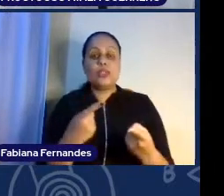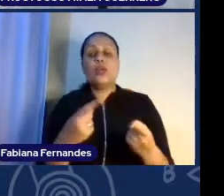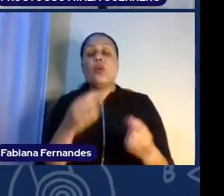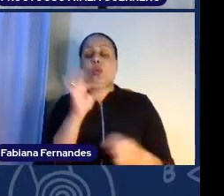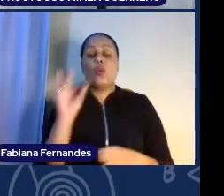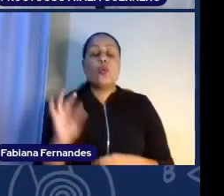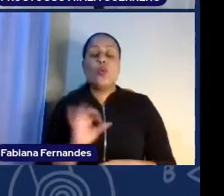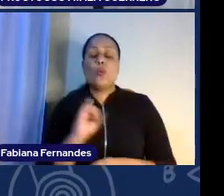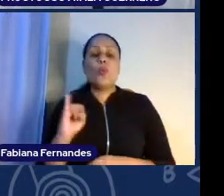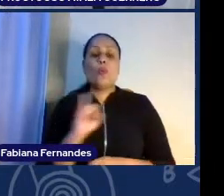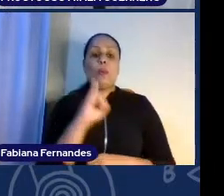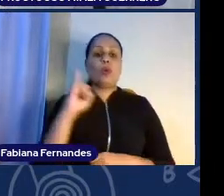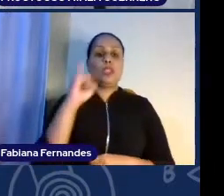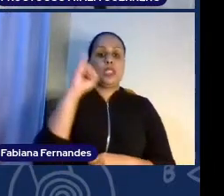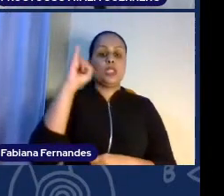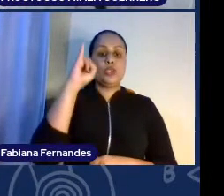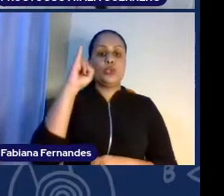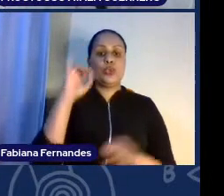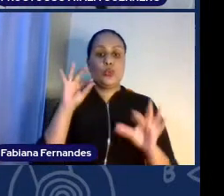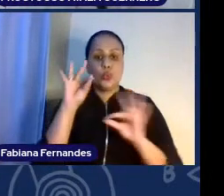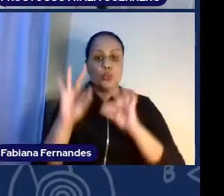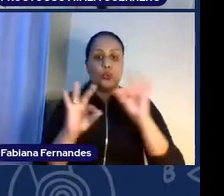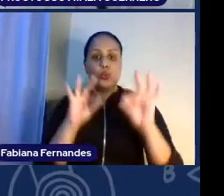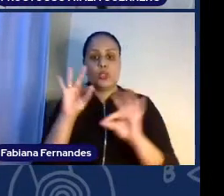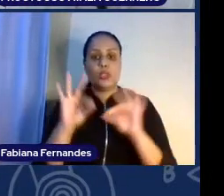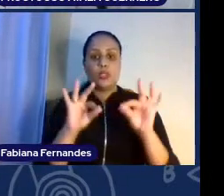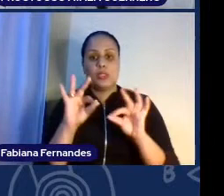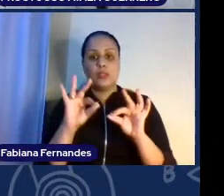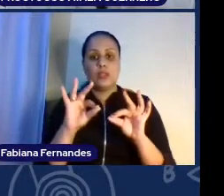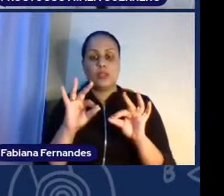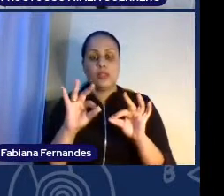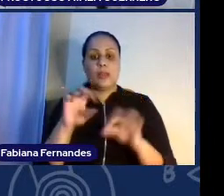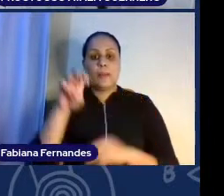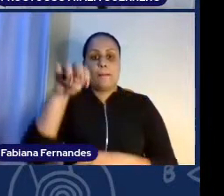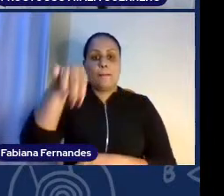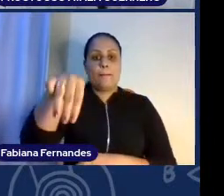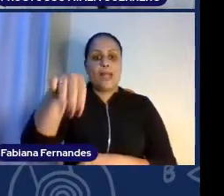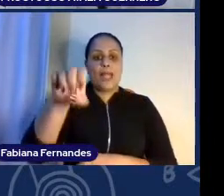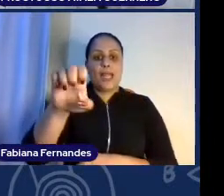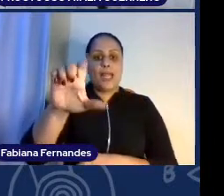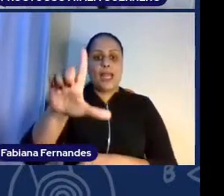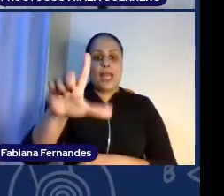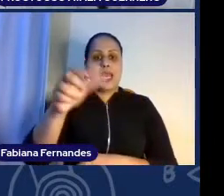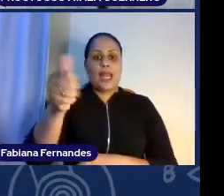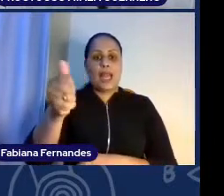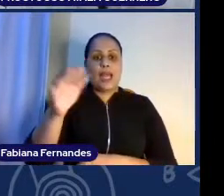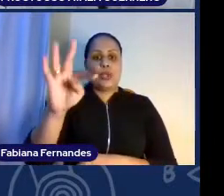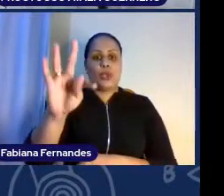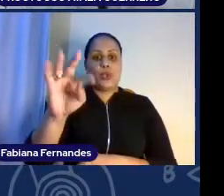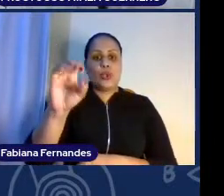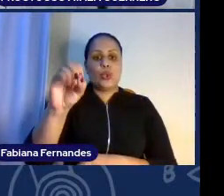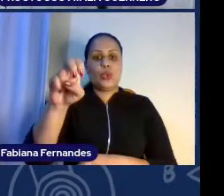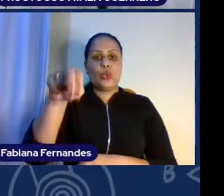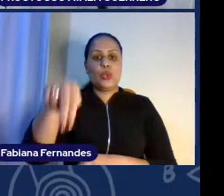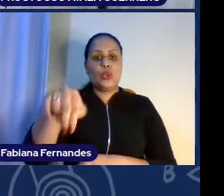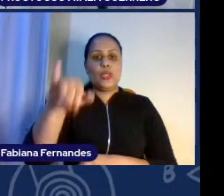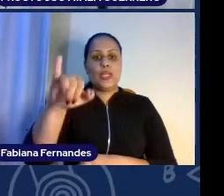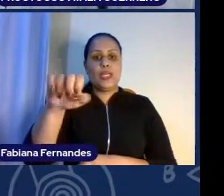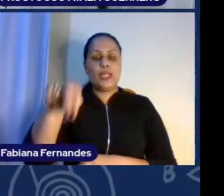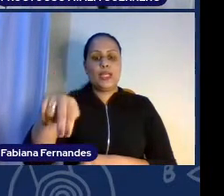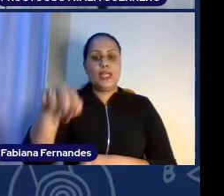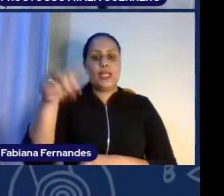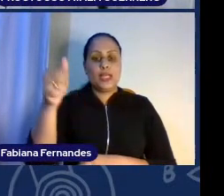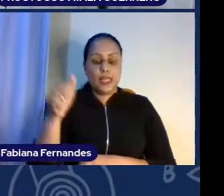importante, una hormona, la melatonina, u hormona de la oscuridad,